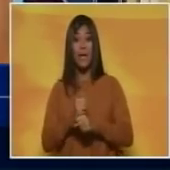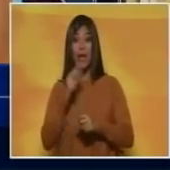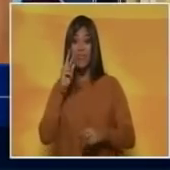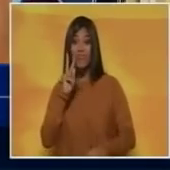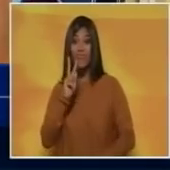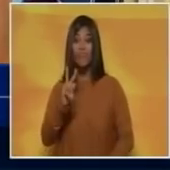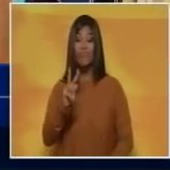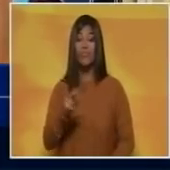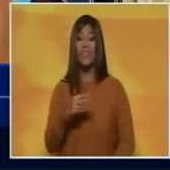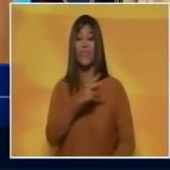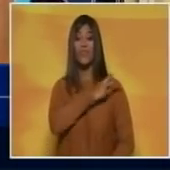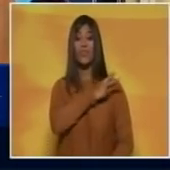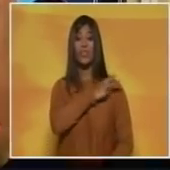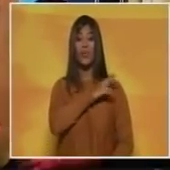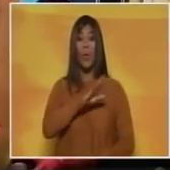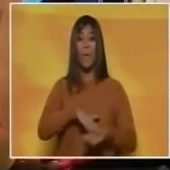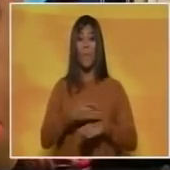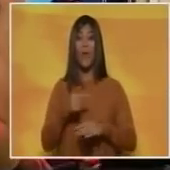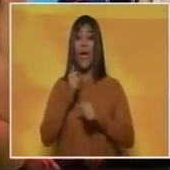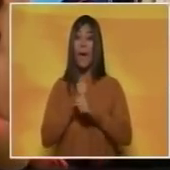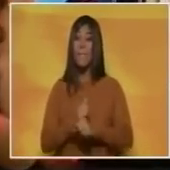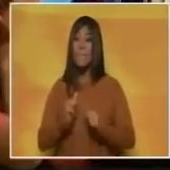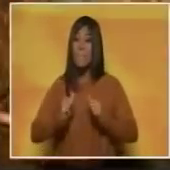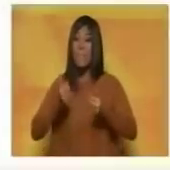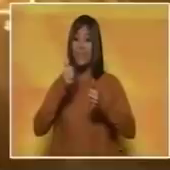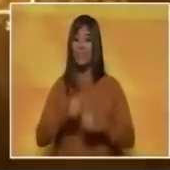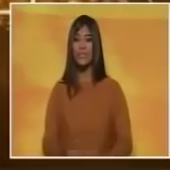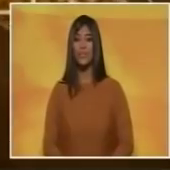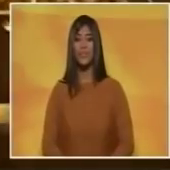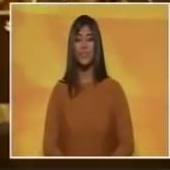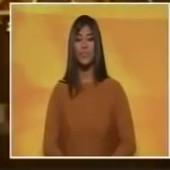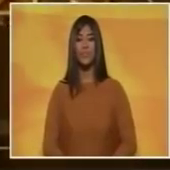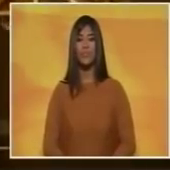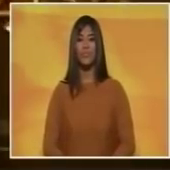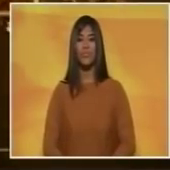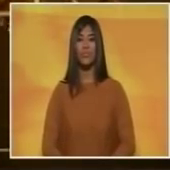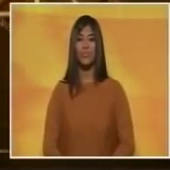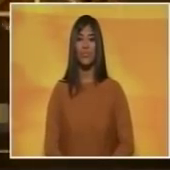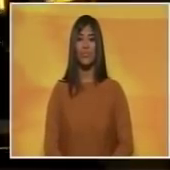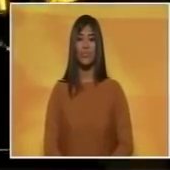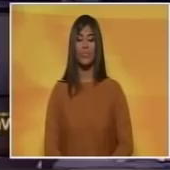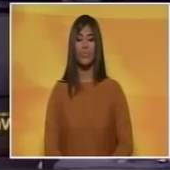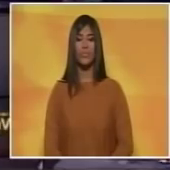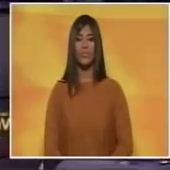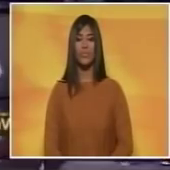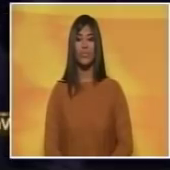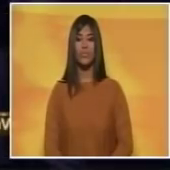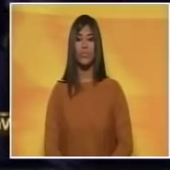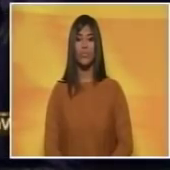de las pantallas de Venevisión, porque esto apenas comienza. La Voz Imbatible.